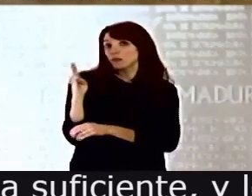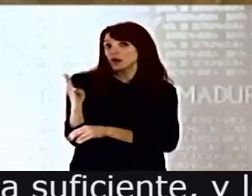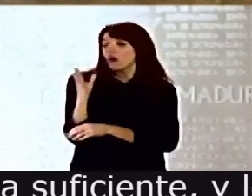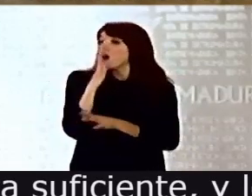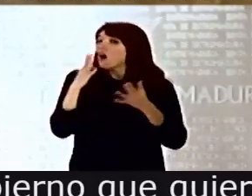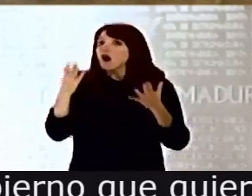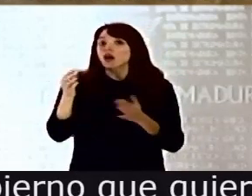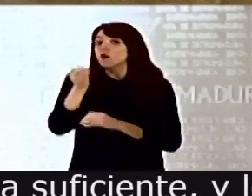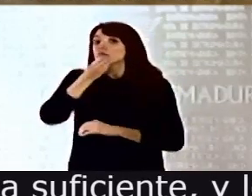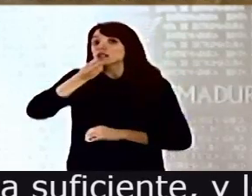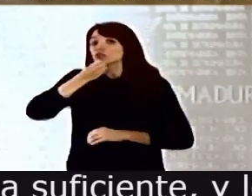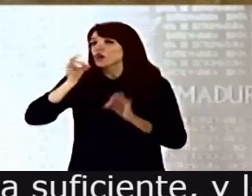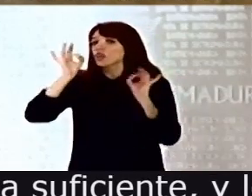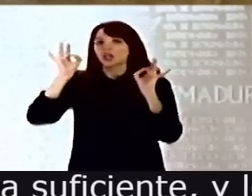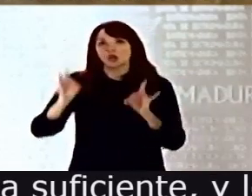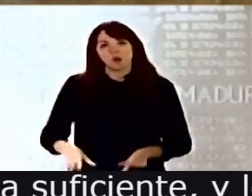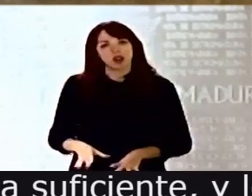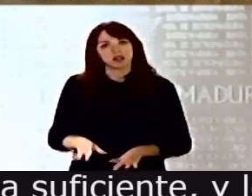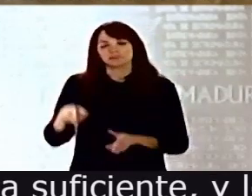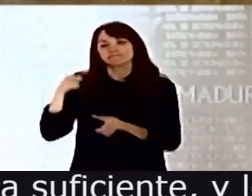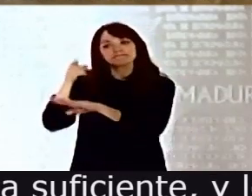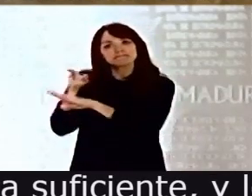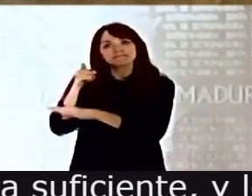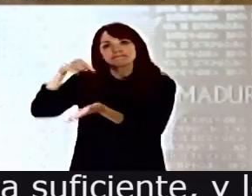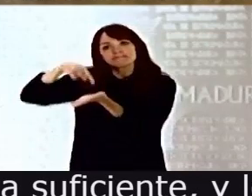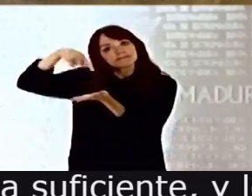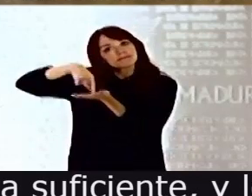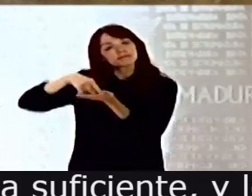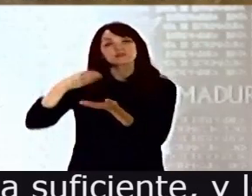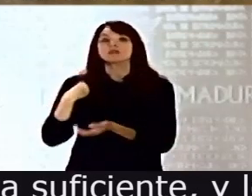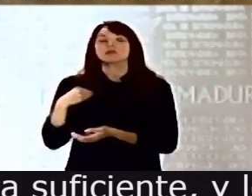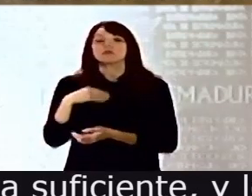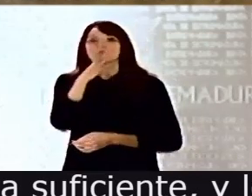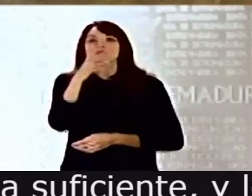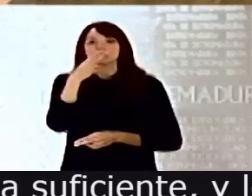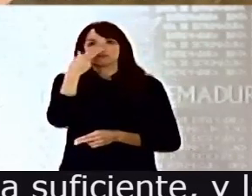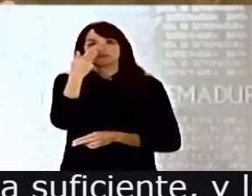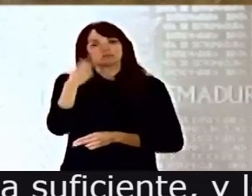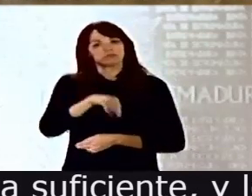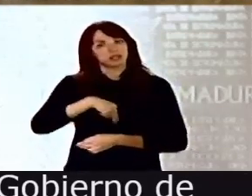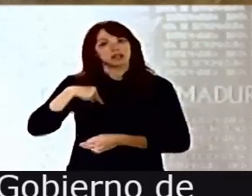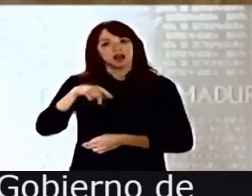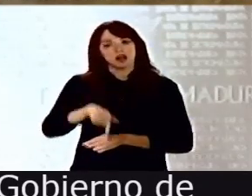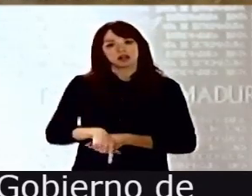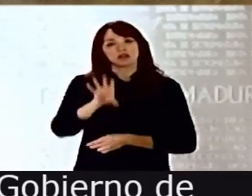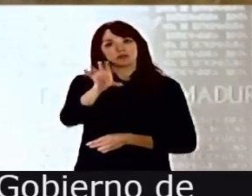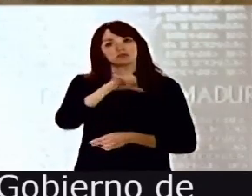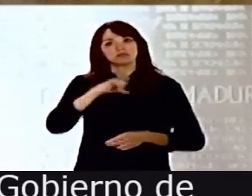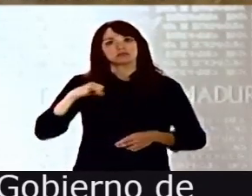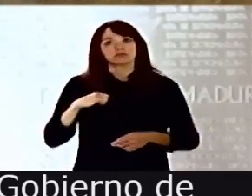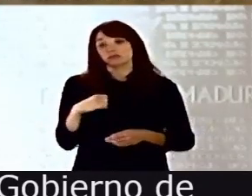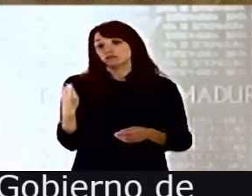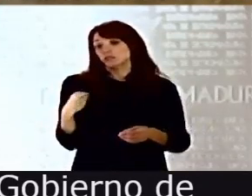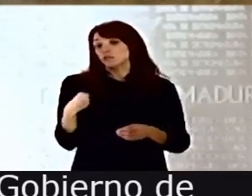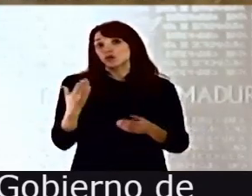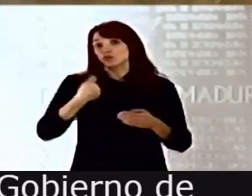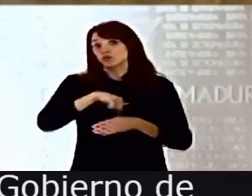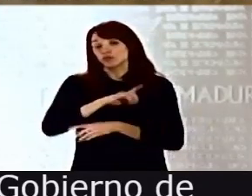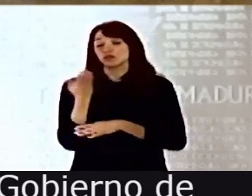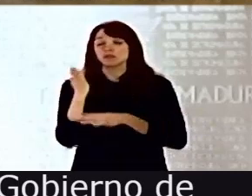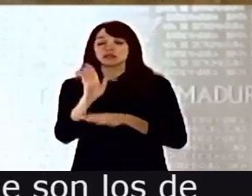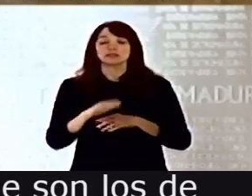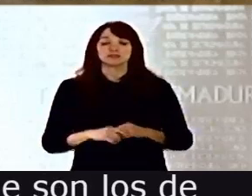ahora con el mismo nivel de exigencia y defendiendo los intereses que entendemos que son generales, que son los de nuestra comunidad autónoma, que son a los que nosotros